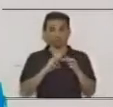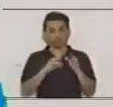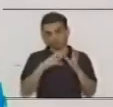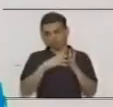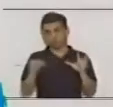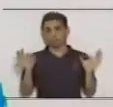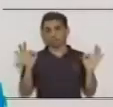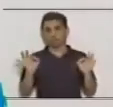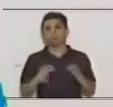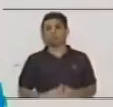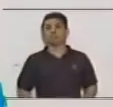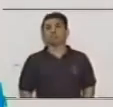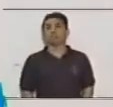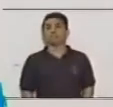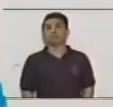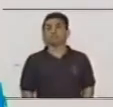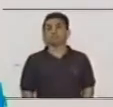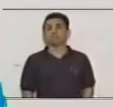Copiemos, por favor.